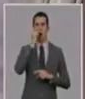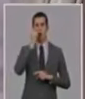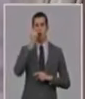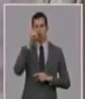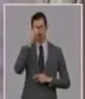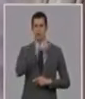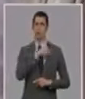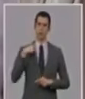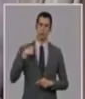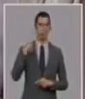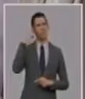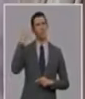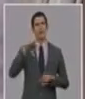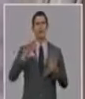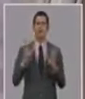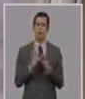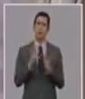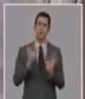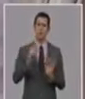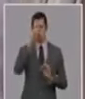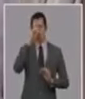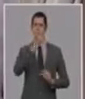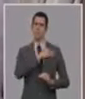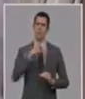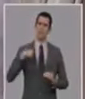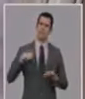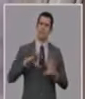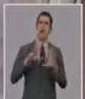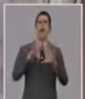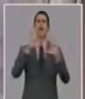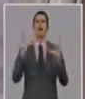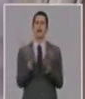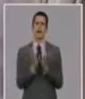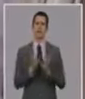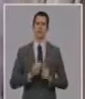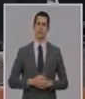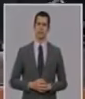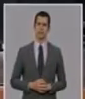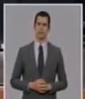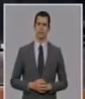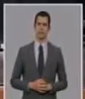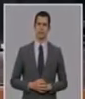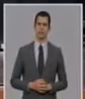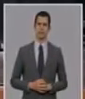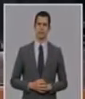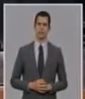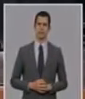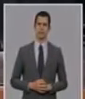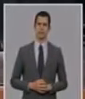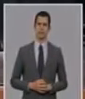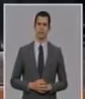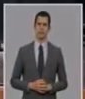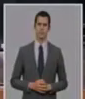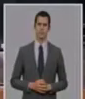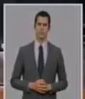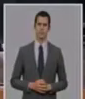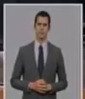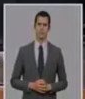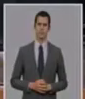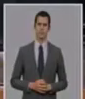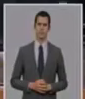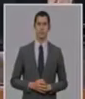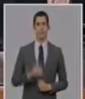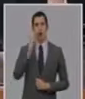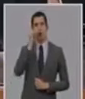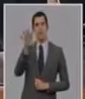González Rubio, especialista de Medicina Interna del Instituto de Medicina Tropical Pedro Cobrí. Danielita estaba con nosotros en otras emisiones, especialista